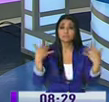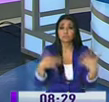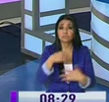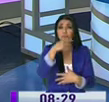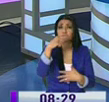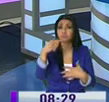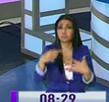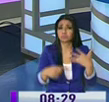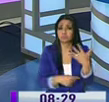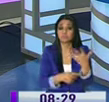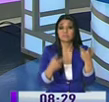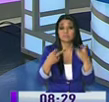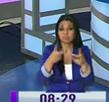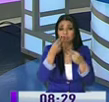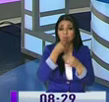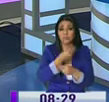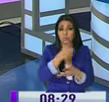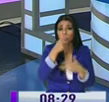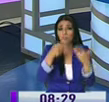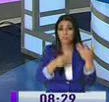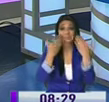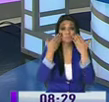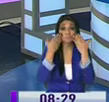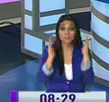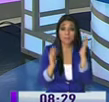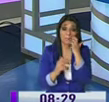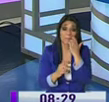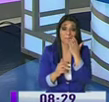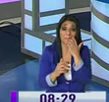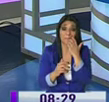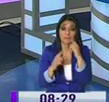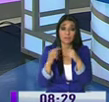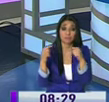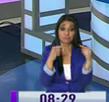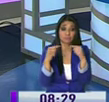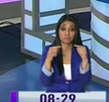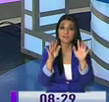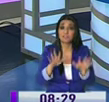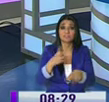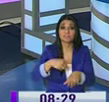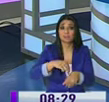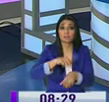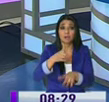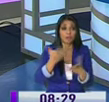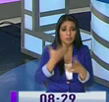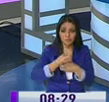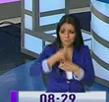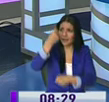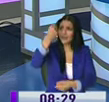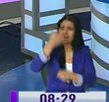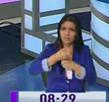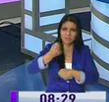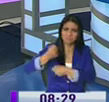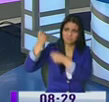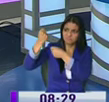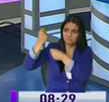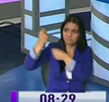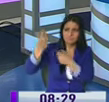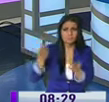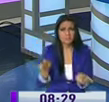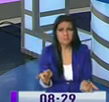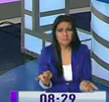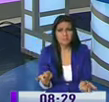cuantos nos habrán contado pero la violencia es algo normal en la ciudad son de combate y el otro se le combate